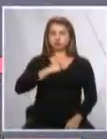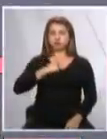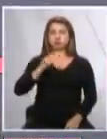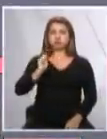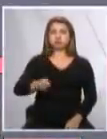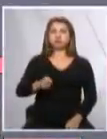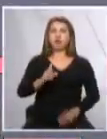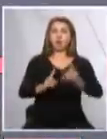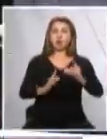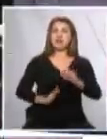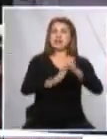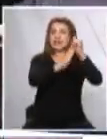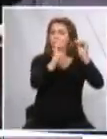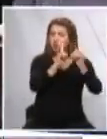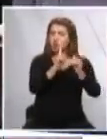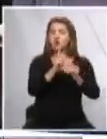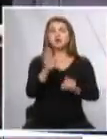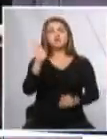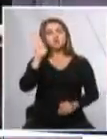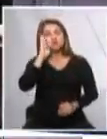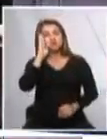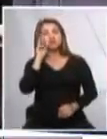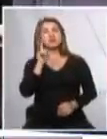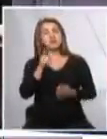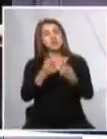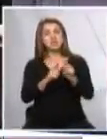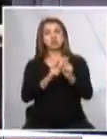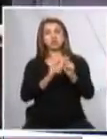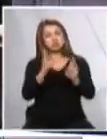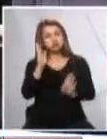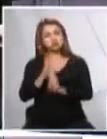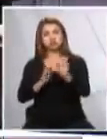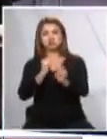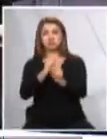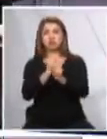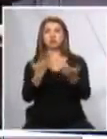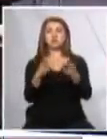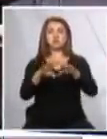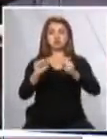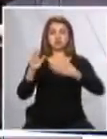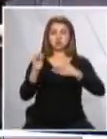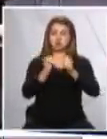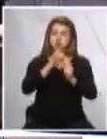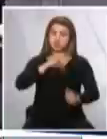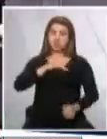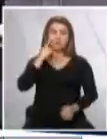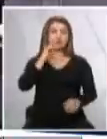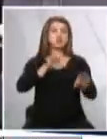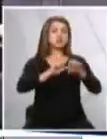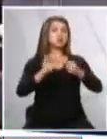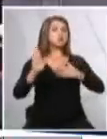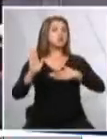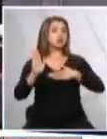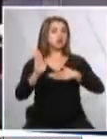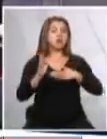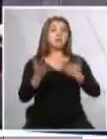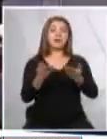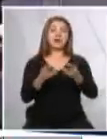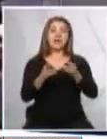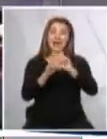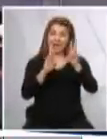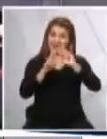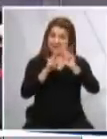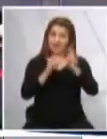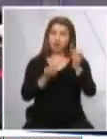tipos de liderazgo. El liderazgo de ella es distinto, y es seguir trabajando en lo que se comprometió con los chilenos. Pero se comprometió, como bien decía Nana, una nueva constitución.